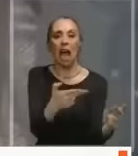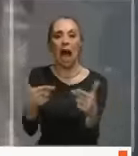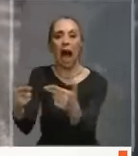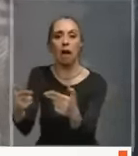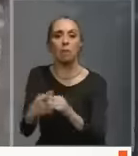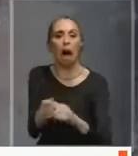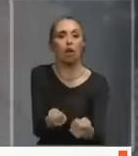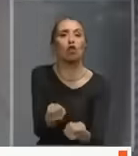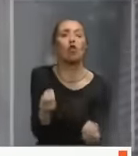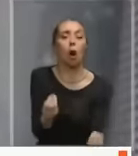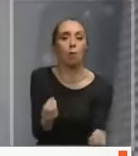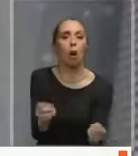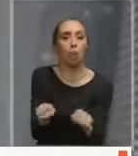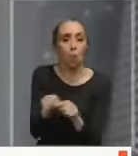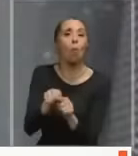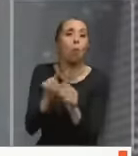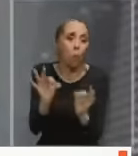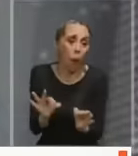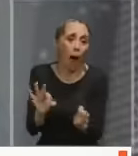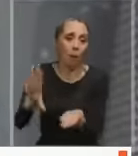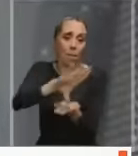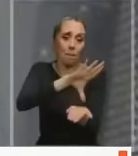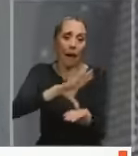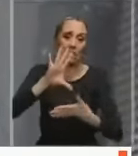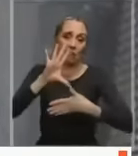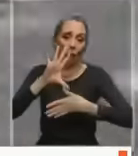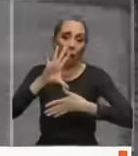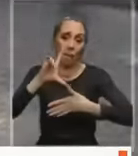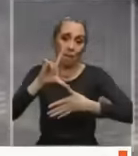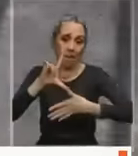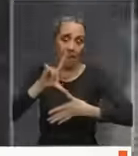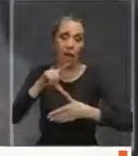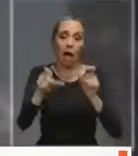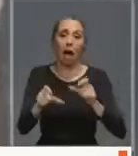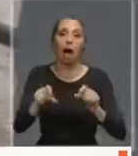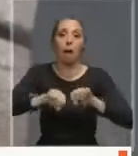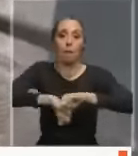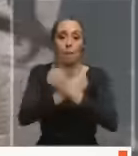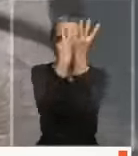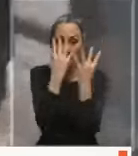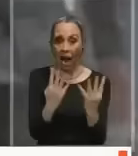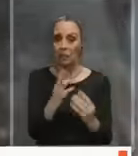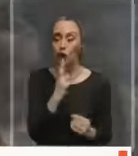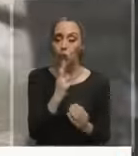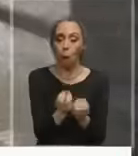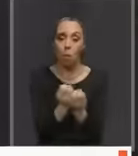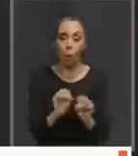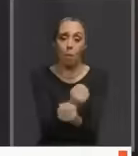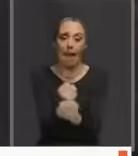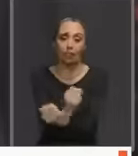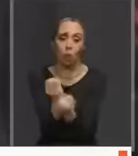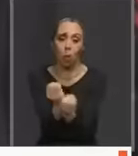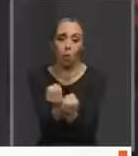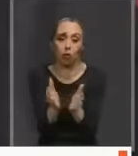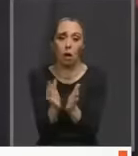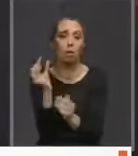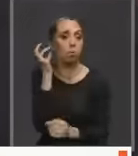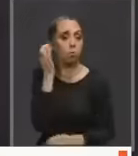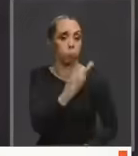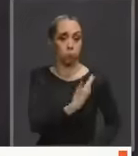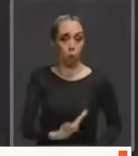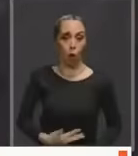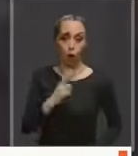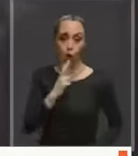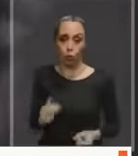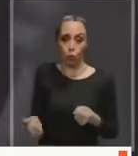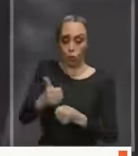que en muchos países de la región, el hacinamiento en las cárceles de Honduras es uno de los principales desafíos para esta mujer, que llegó al